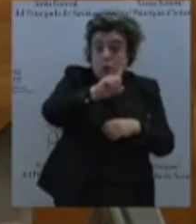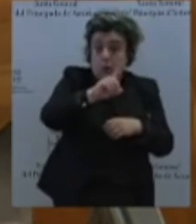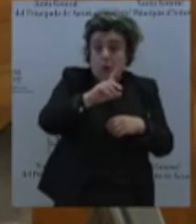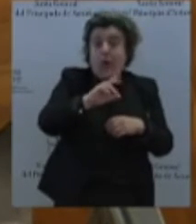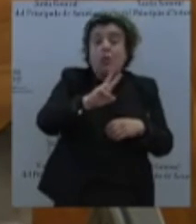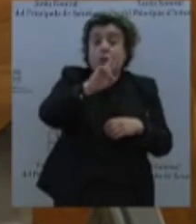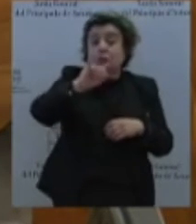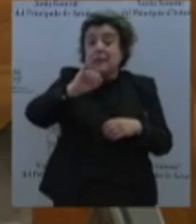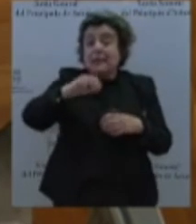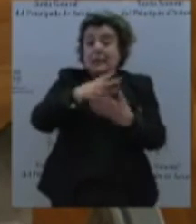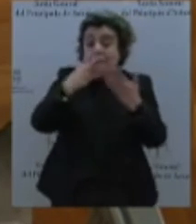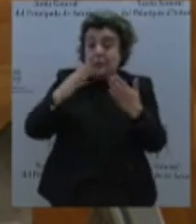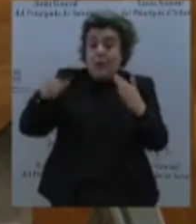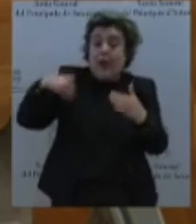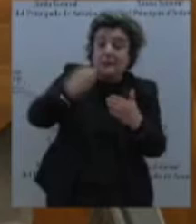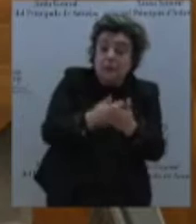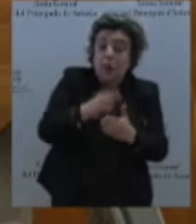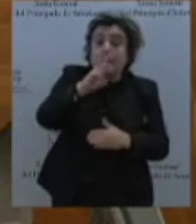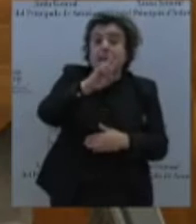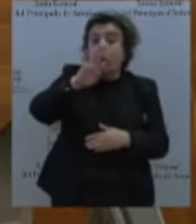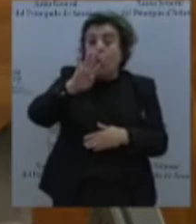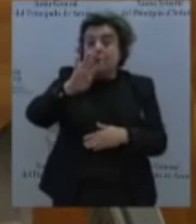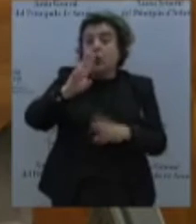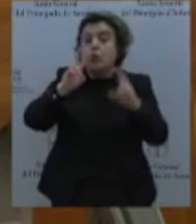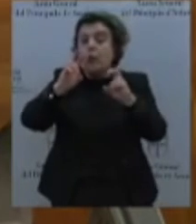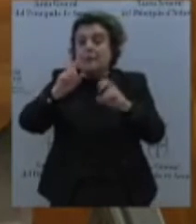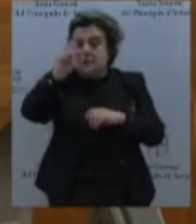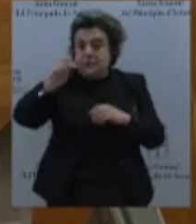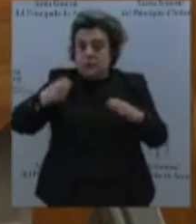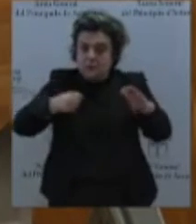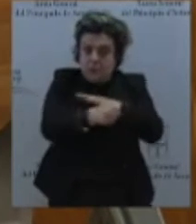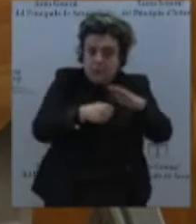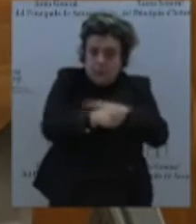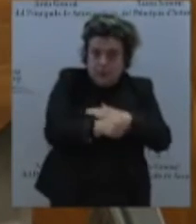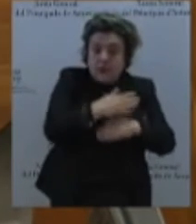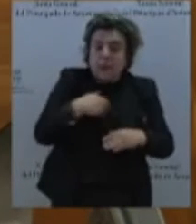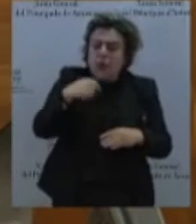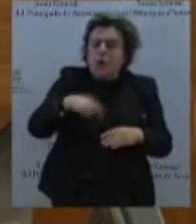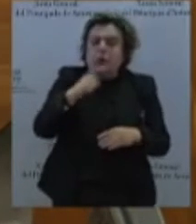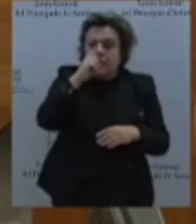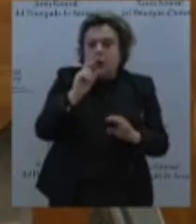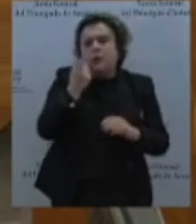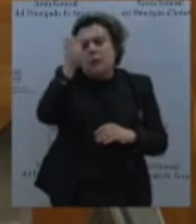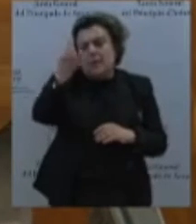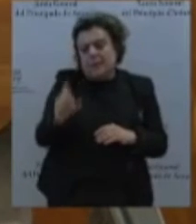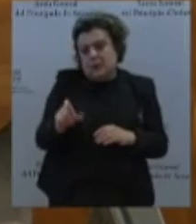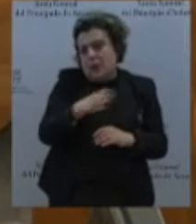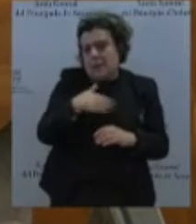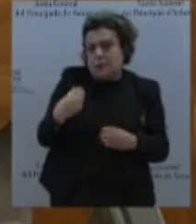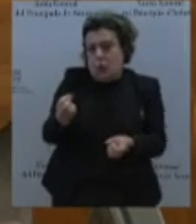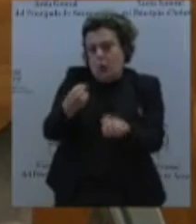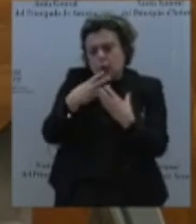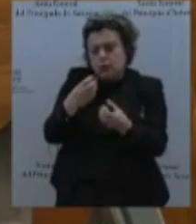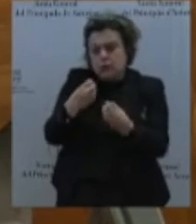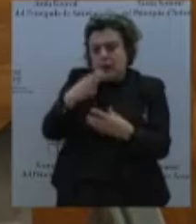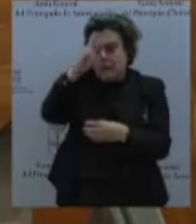aquí va a permitirme que recuerde una persona que me quiso trasladar personalmente esa preocupación, que era Mar Villanueva, a la que quiero tener